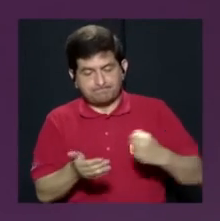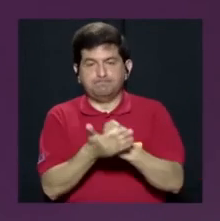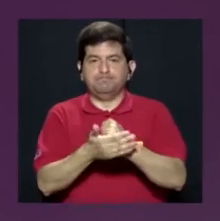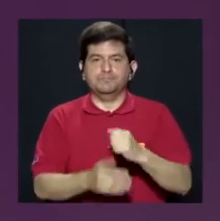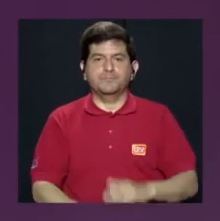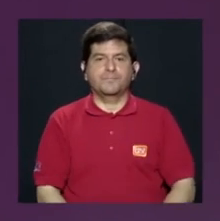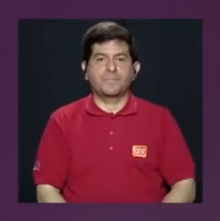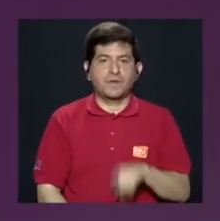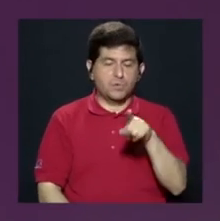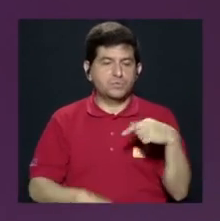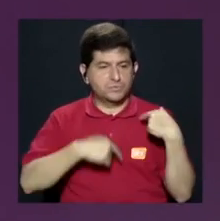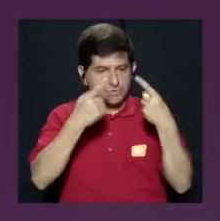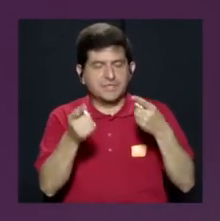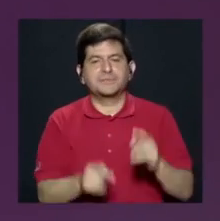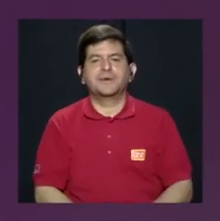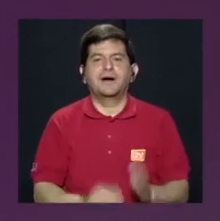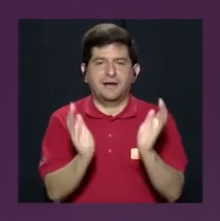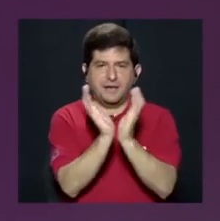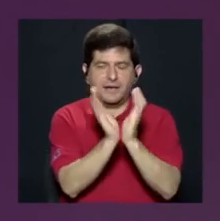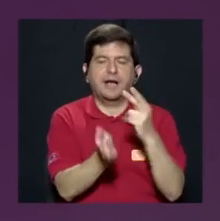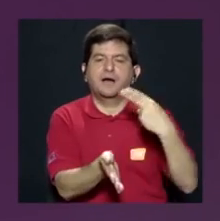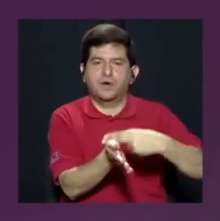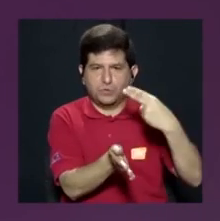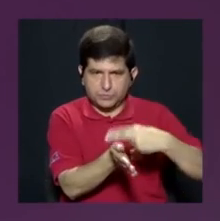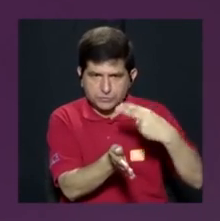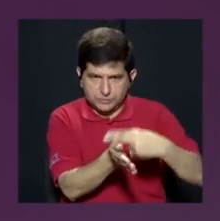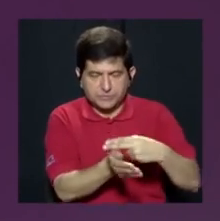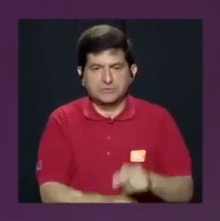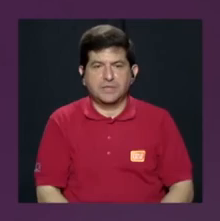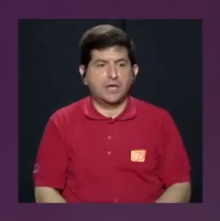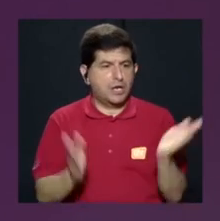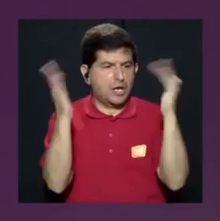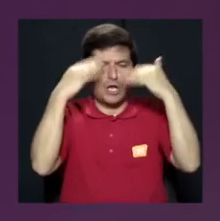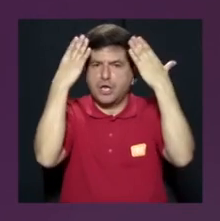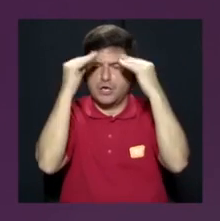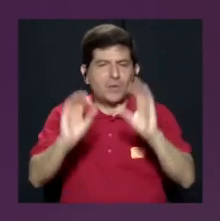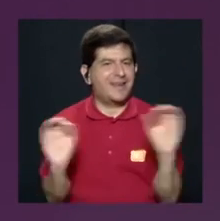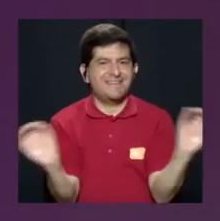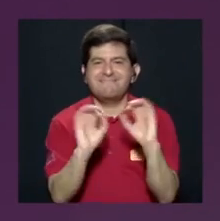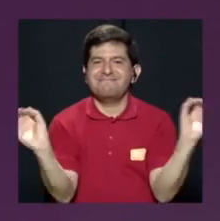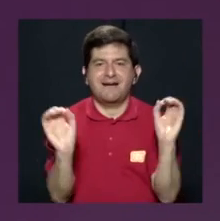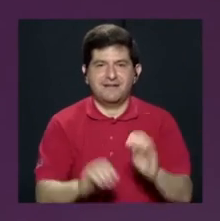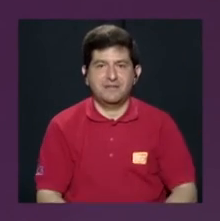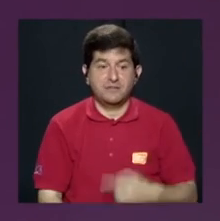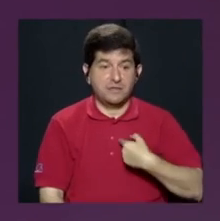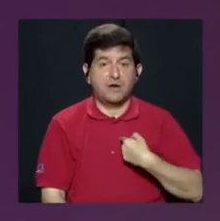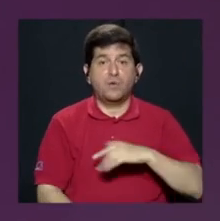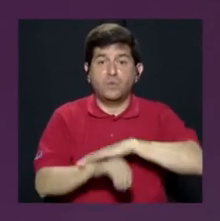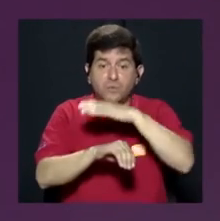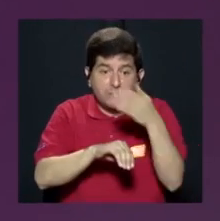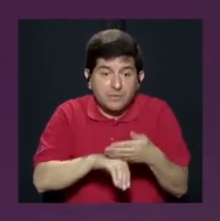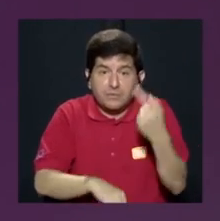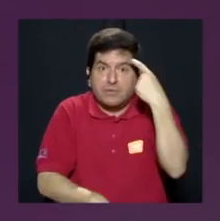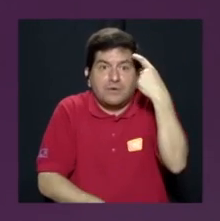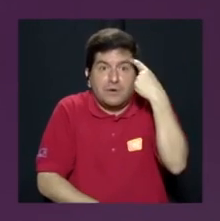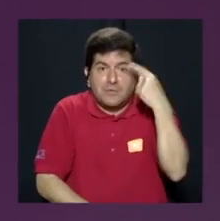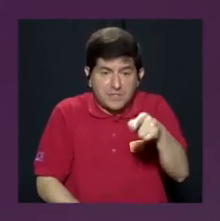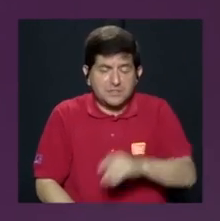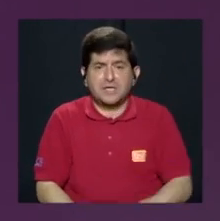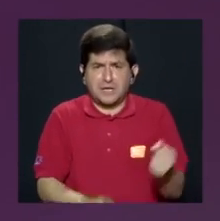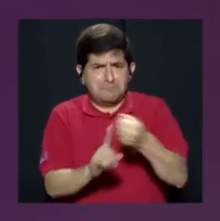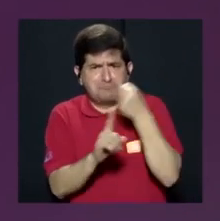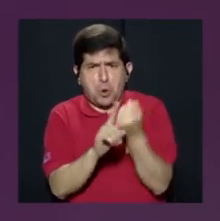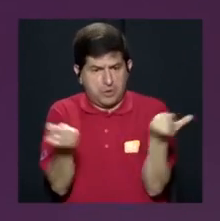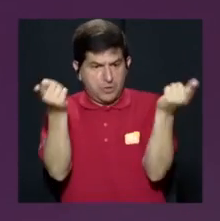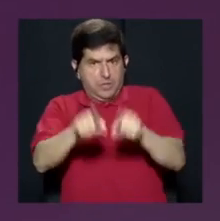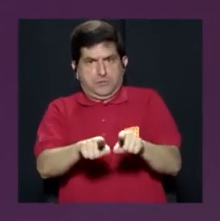lastimosamente usted llega a la caja o a algún hospital y no hay información de nada. ¿Por qué? Porque uno llega embarazado, uno no piensa que lo van a violentar